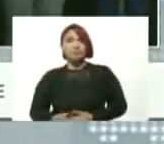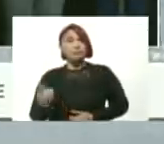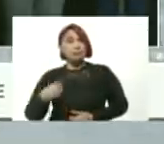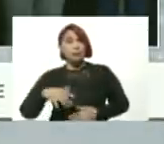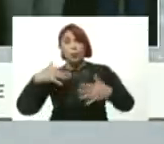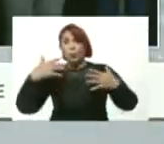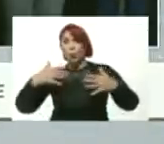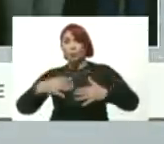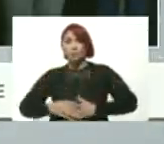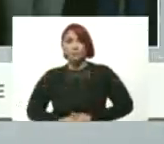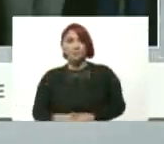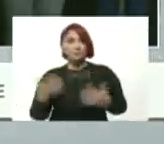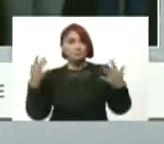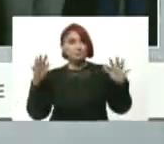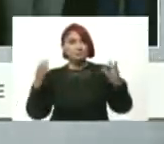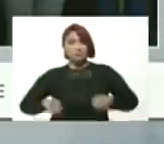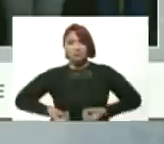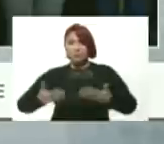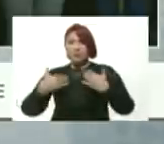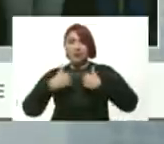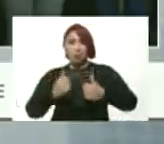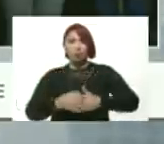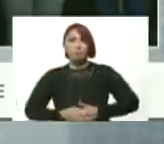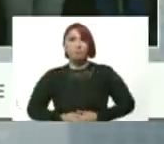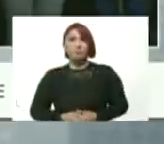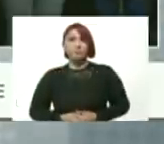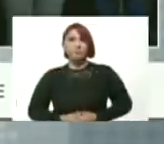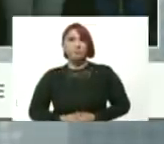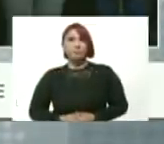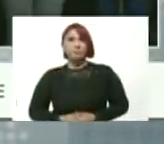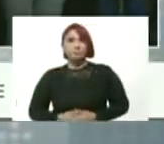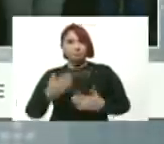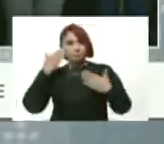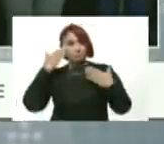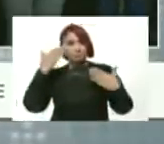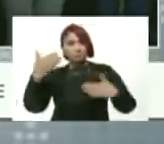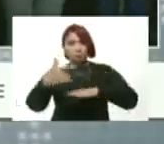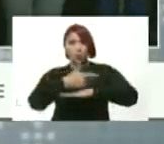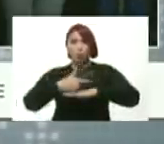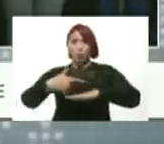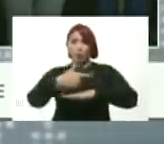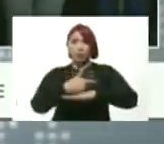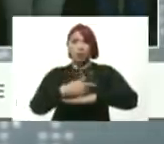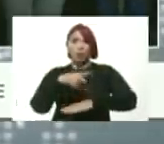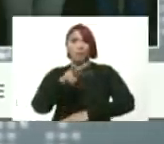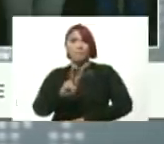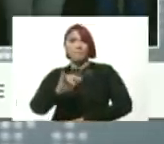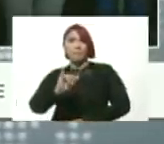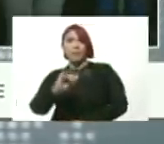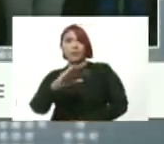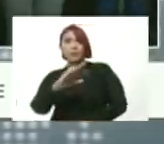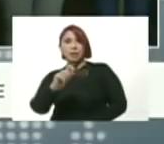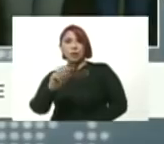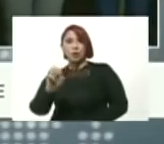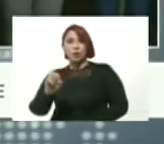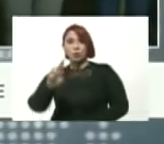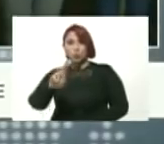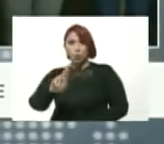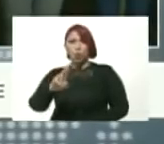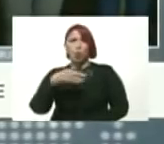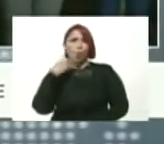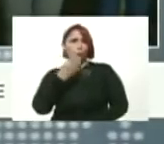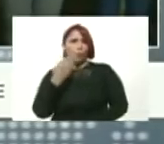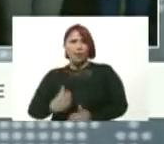bastante para darle a la salud mis saludos al gobernador víctor clark joven líder